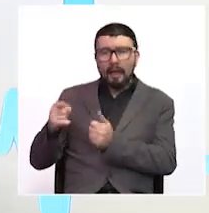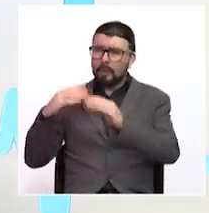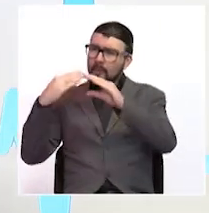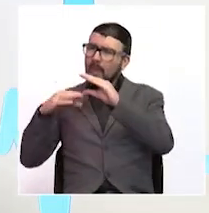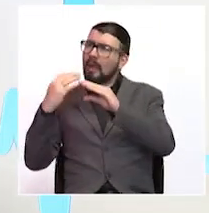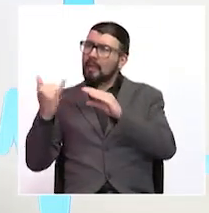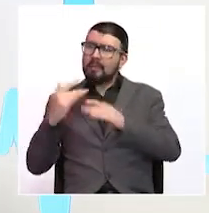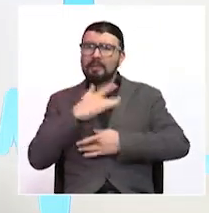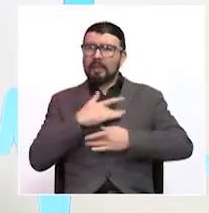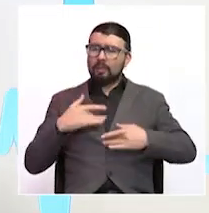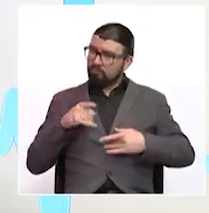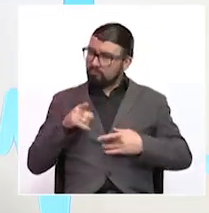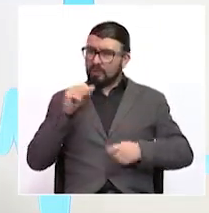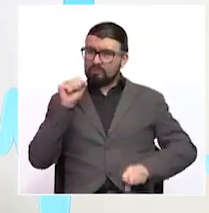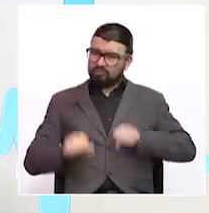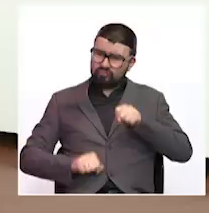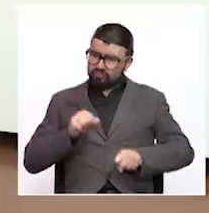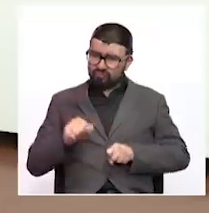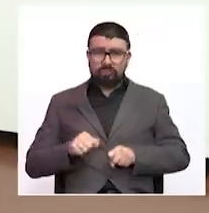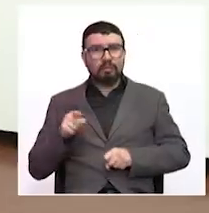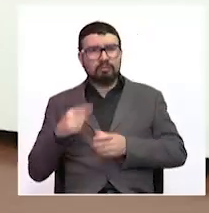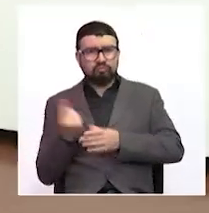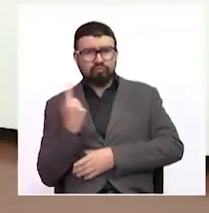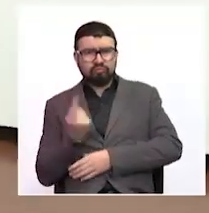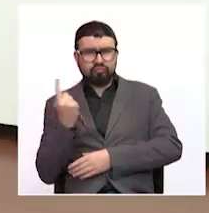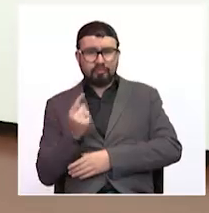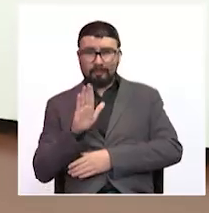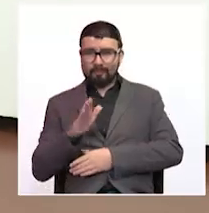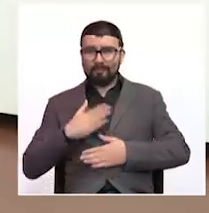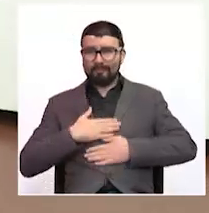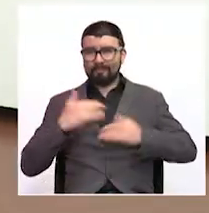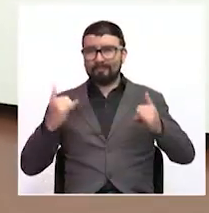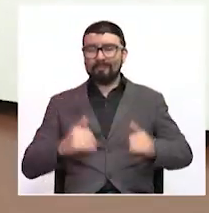con una bicicleta y una licuadora felicidades